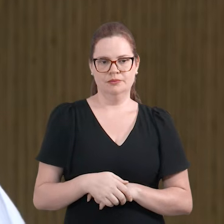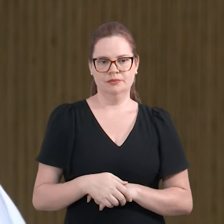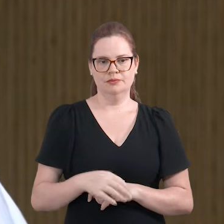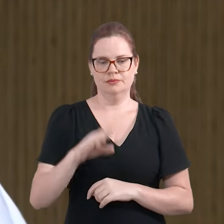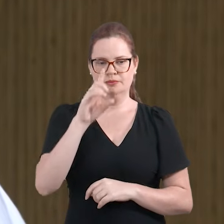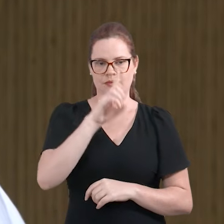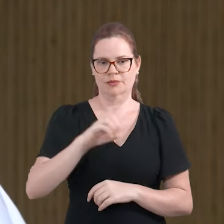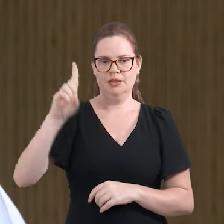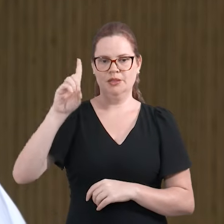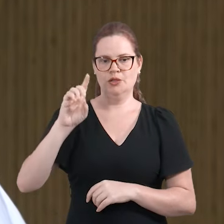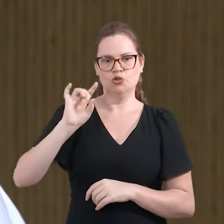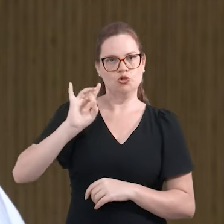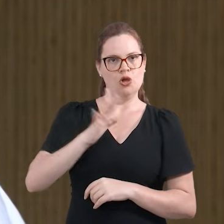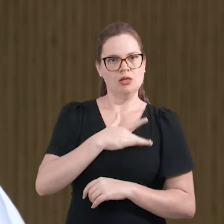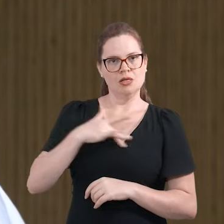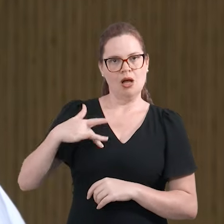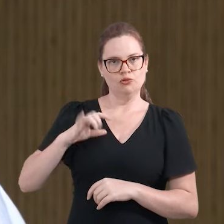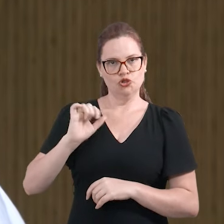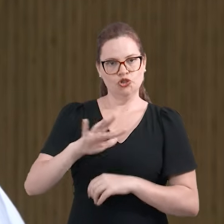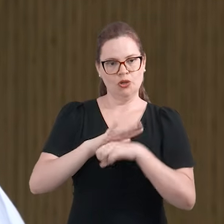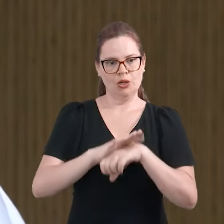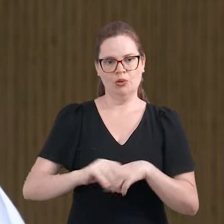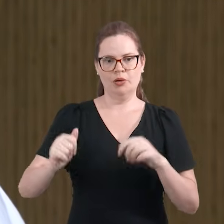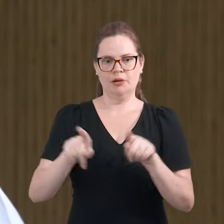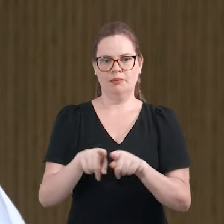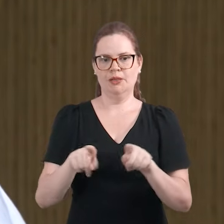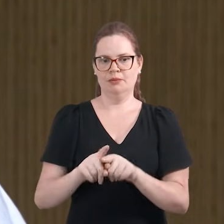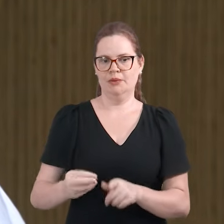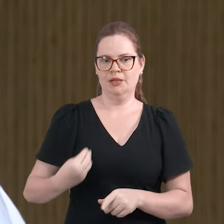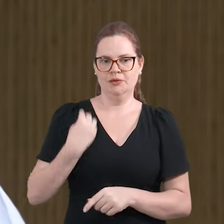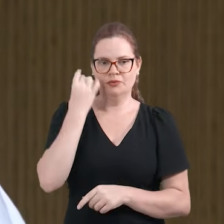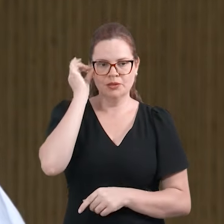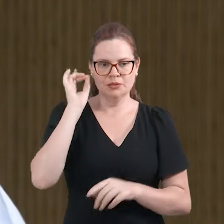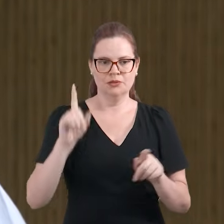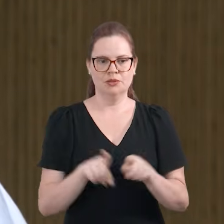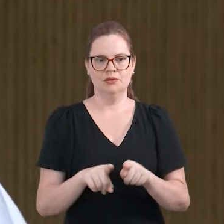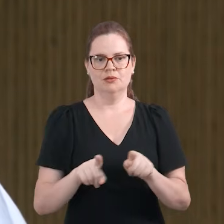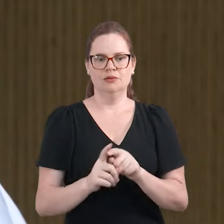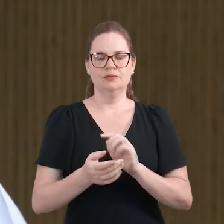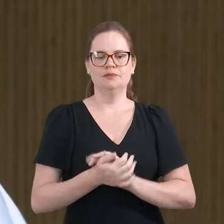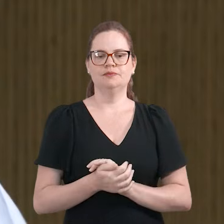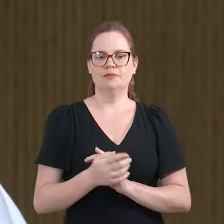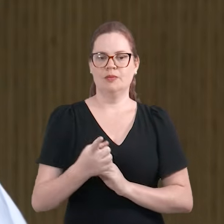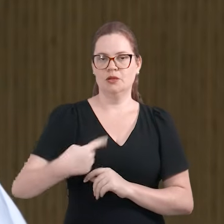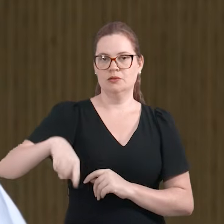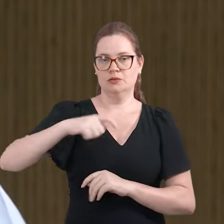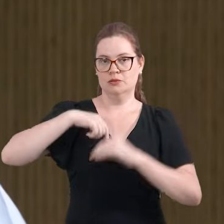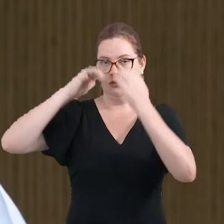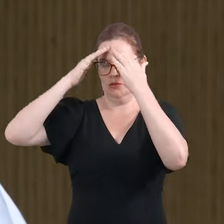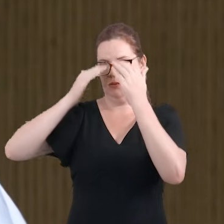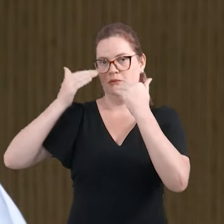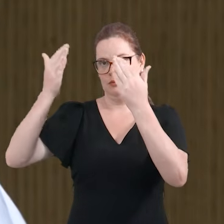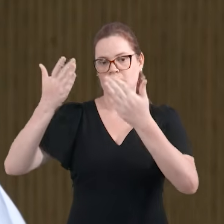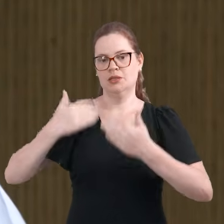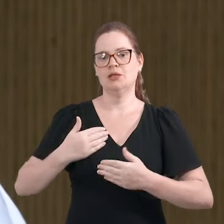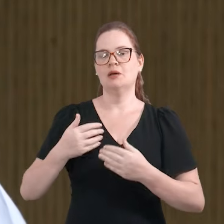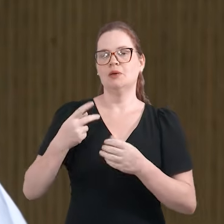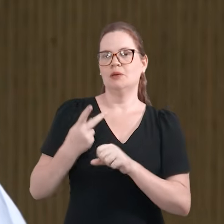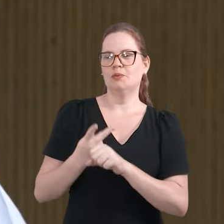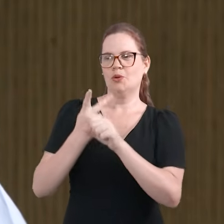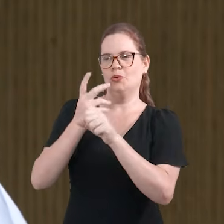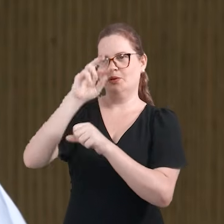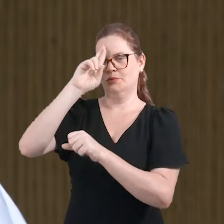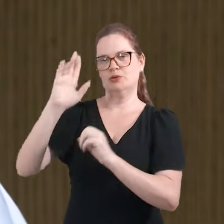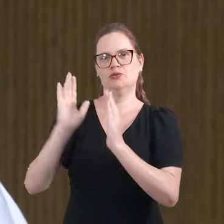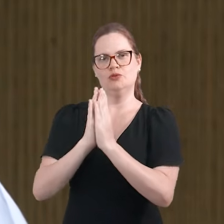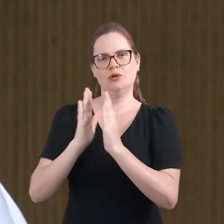Dios no solamente nos sana a nivel físico, sino también a nivel espiritual. Amém. Cuando obedecemos, cuando le buscamos en espíritu y